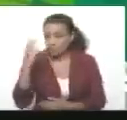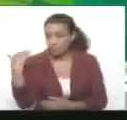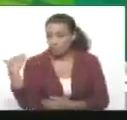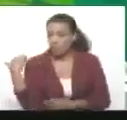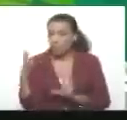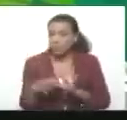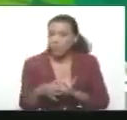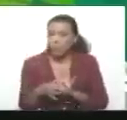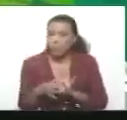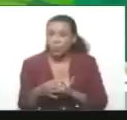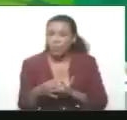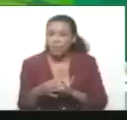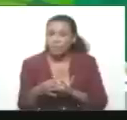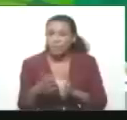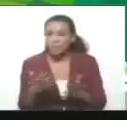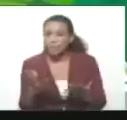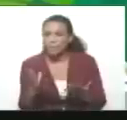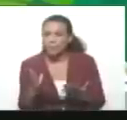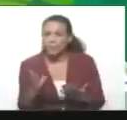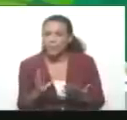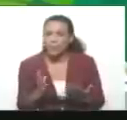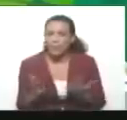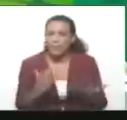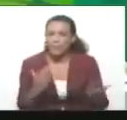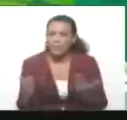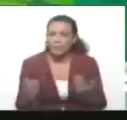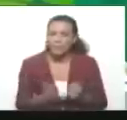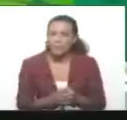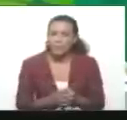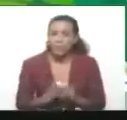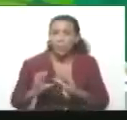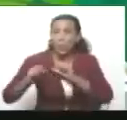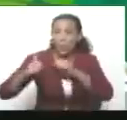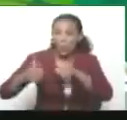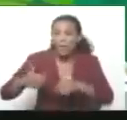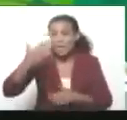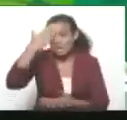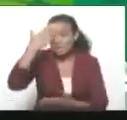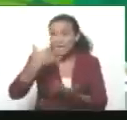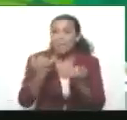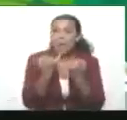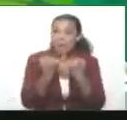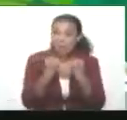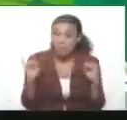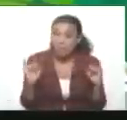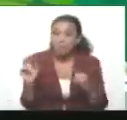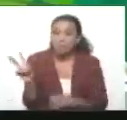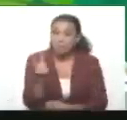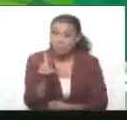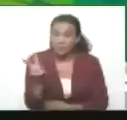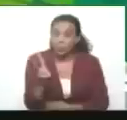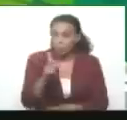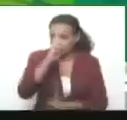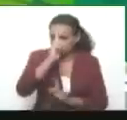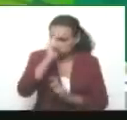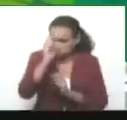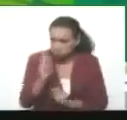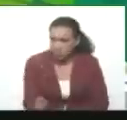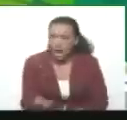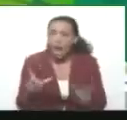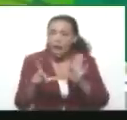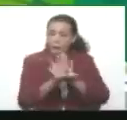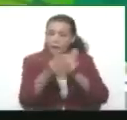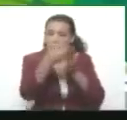en esa década de los veinte y cuando reconoce la Independencia de Venezuela